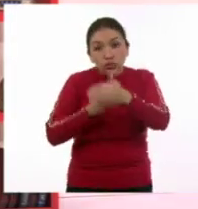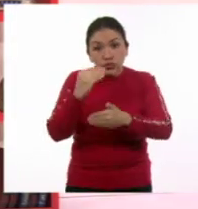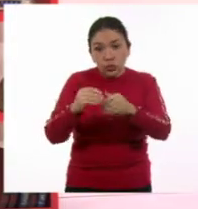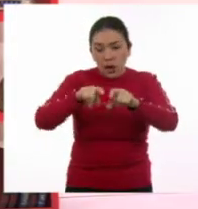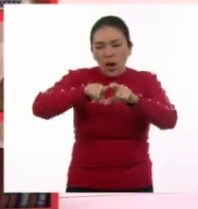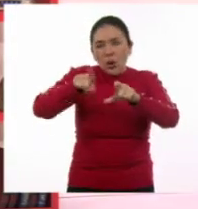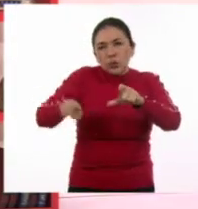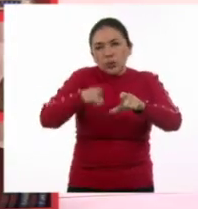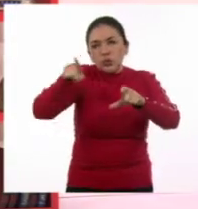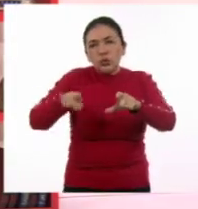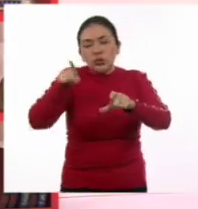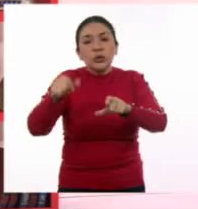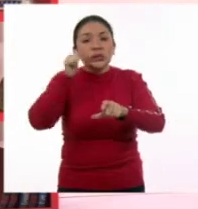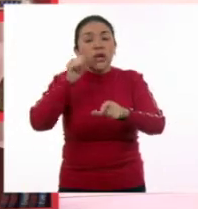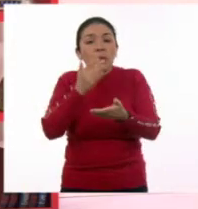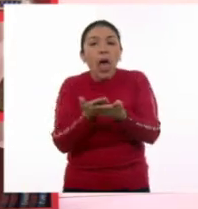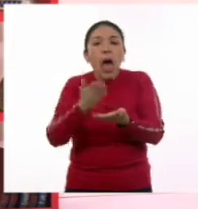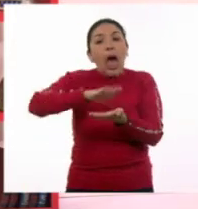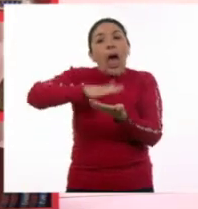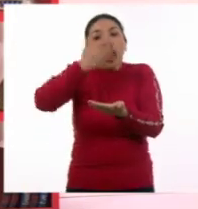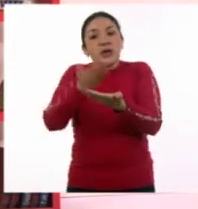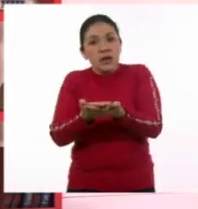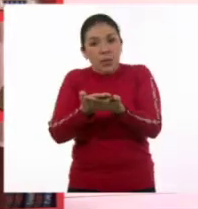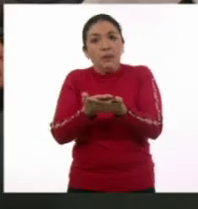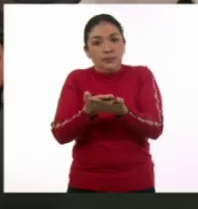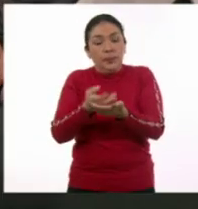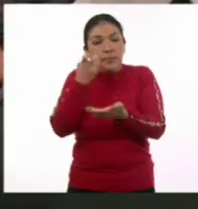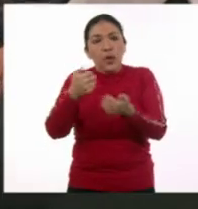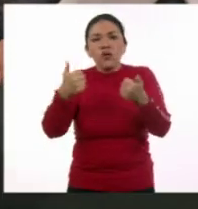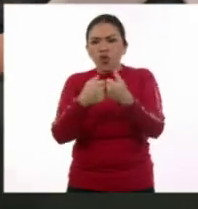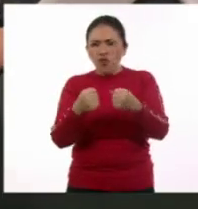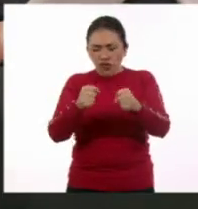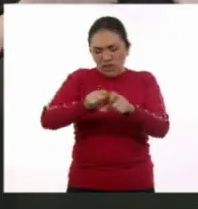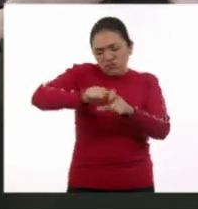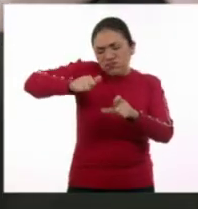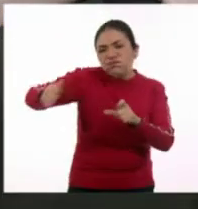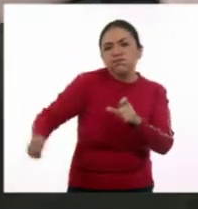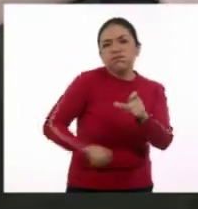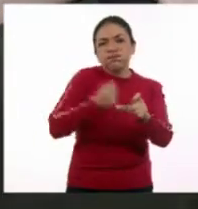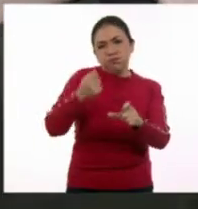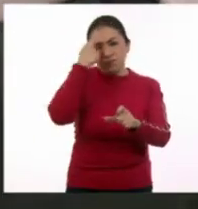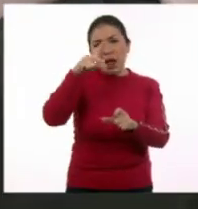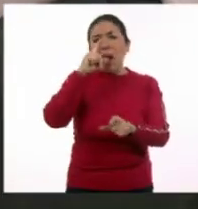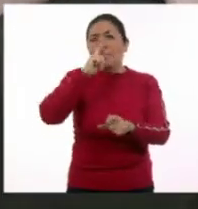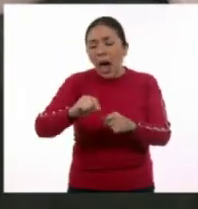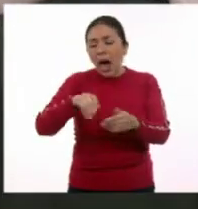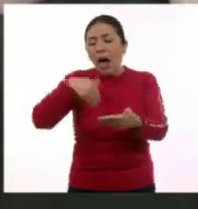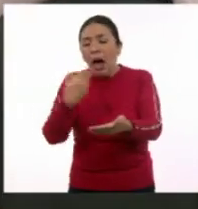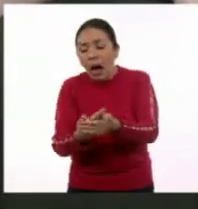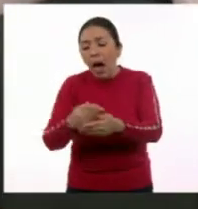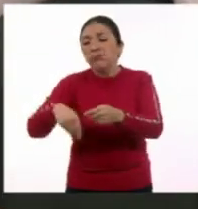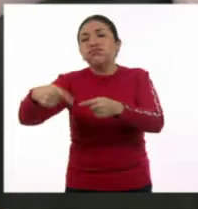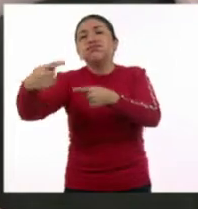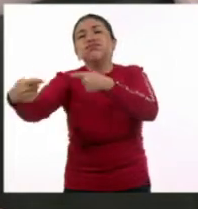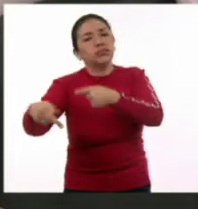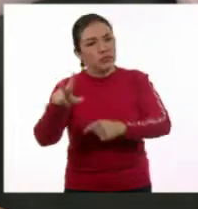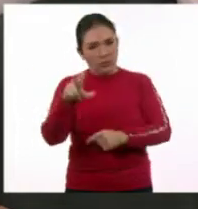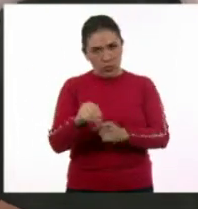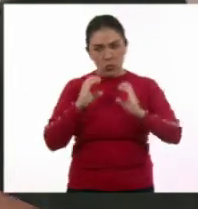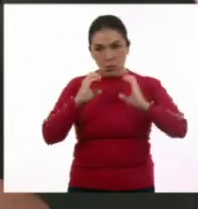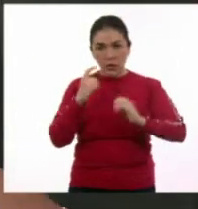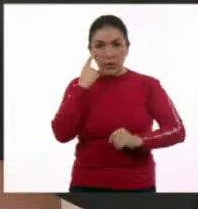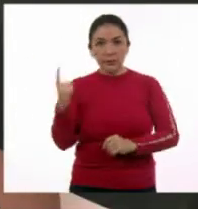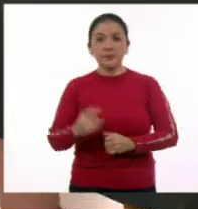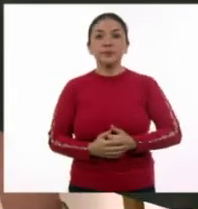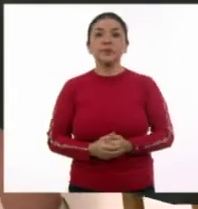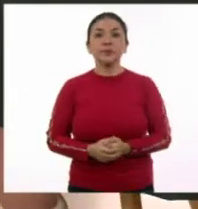hacia arriba nunca hacia abajo va a quedar hacia arriba y le vamos a agarrar con firmeza para evitar que se nos vaya que se extiende a toda nuestra venda